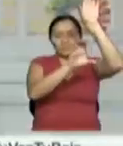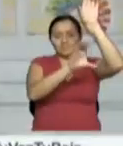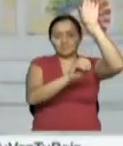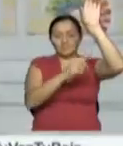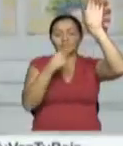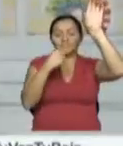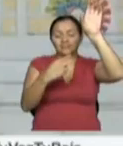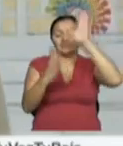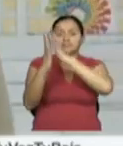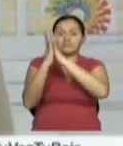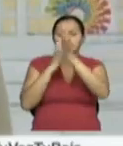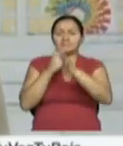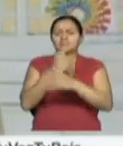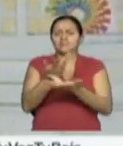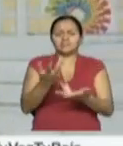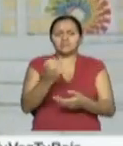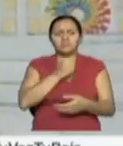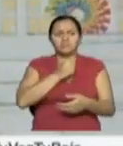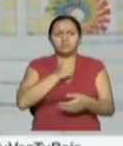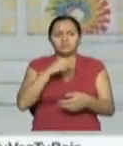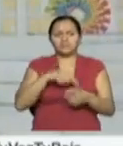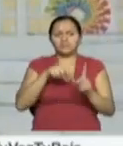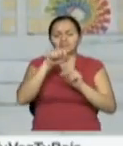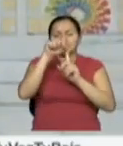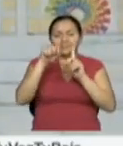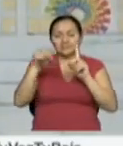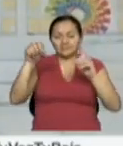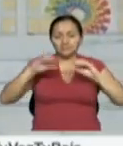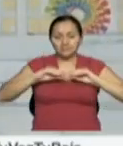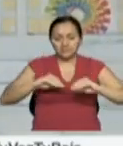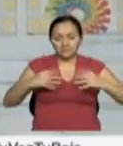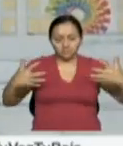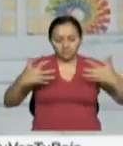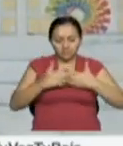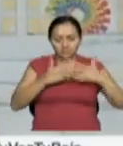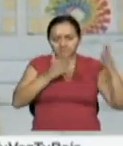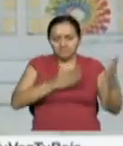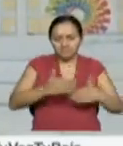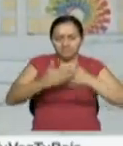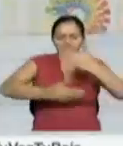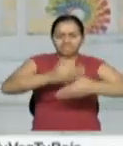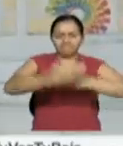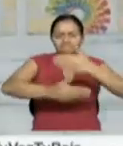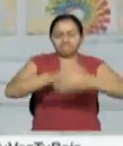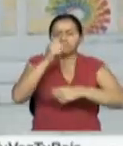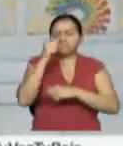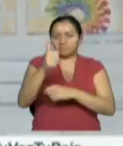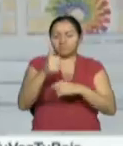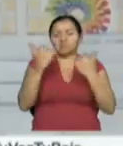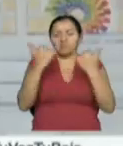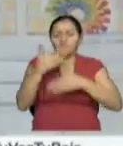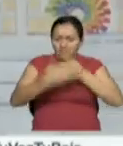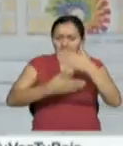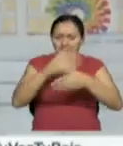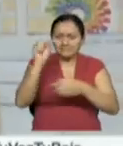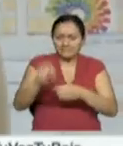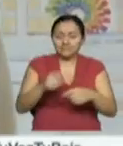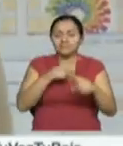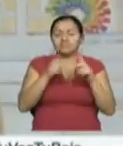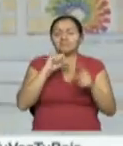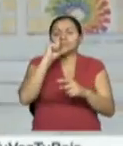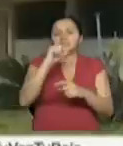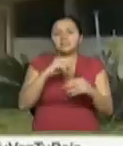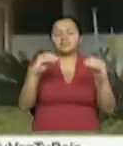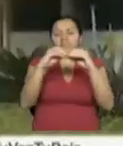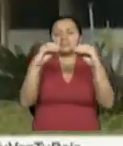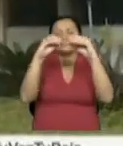UNESCO, somos el sistema educativo que más avanza en la región. Se ha avanzado mucho, pero falta mucho